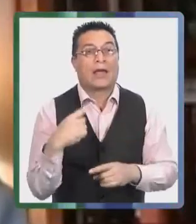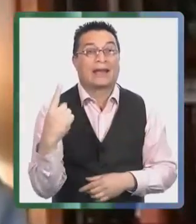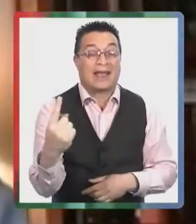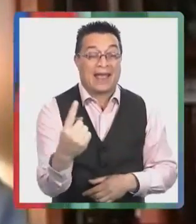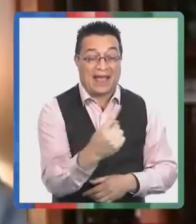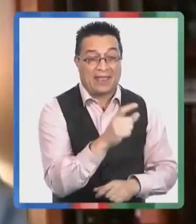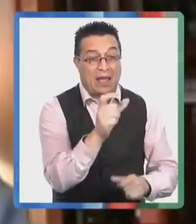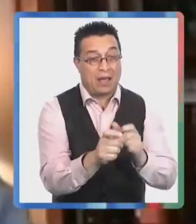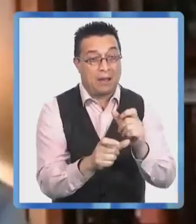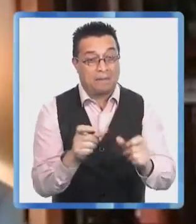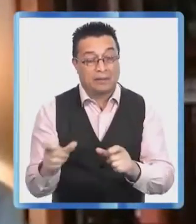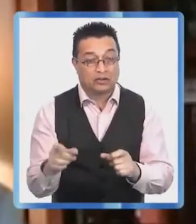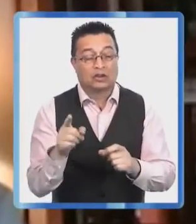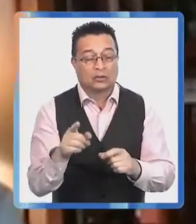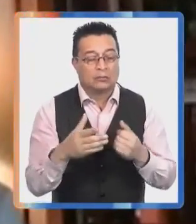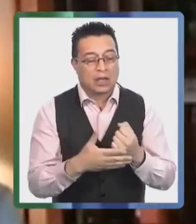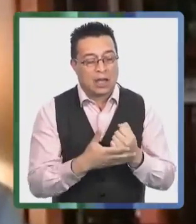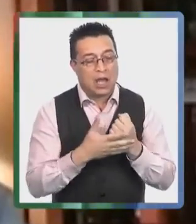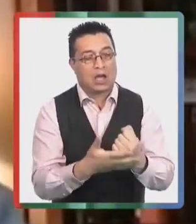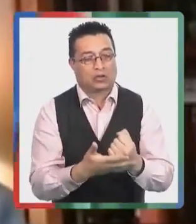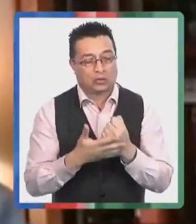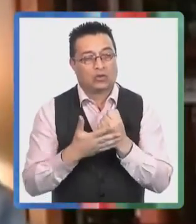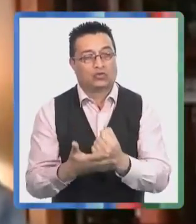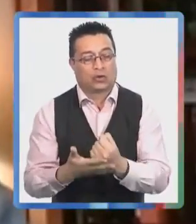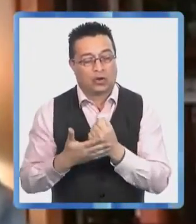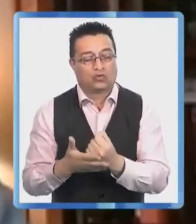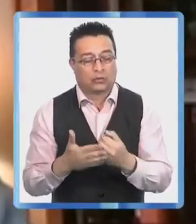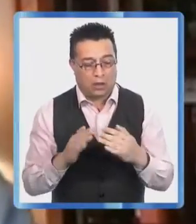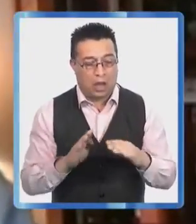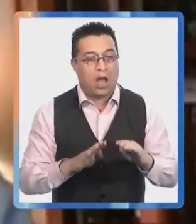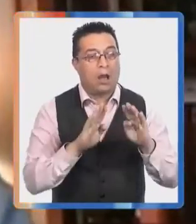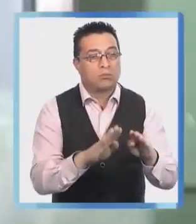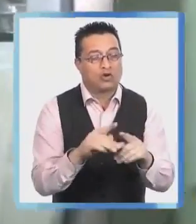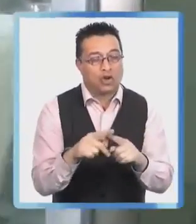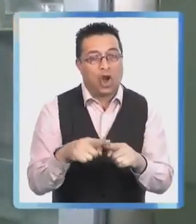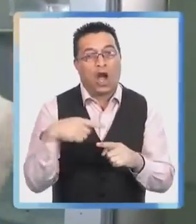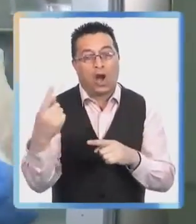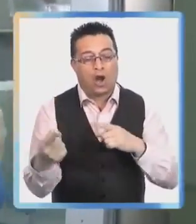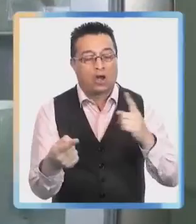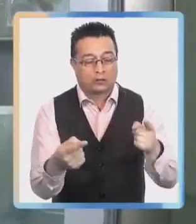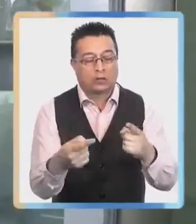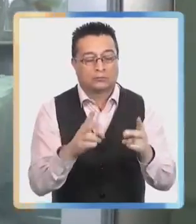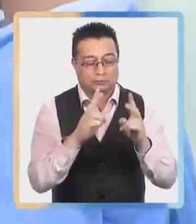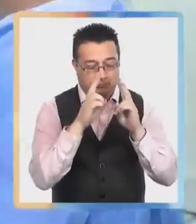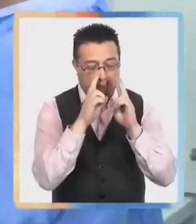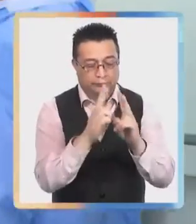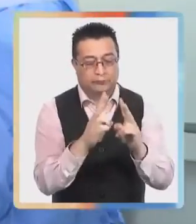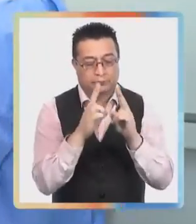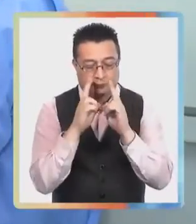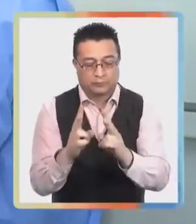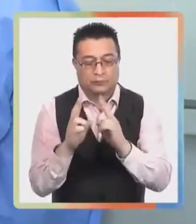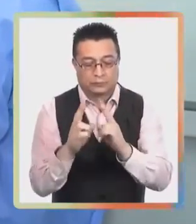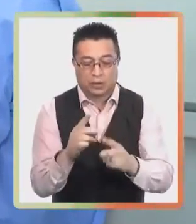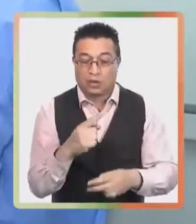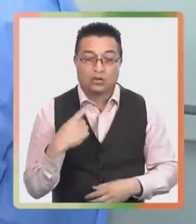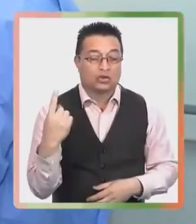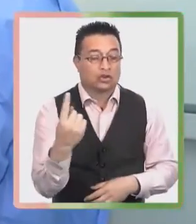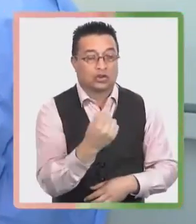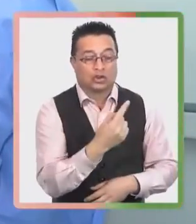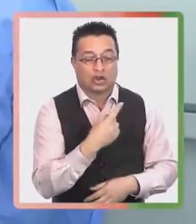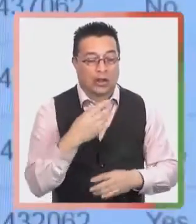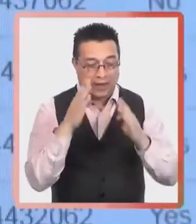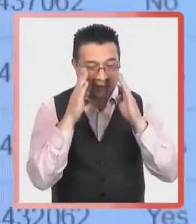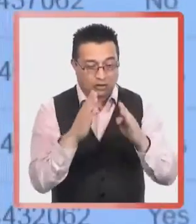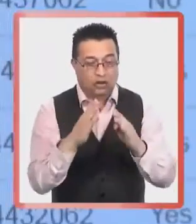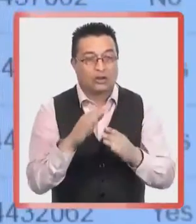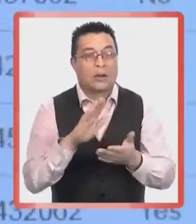cada persona que contribuyó a apoyar a otras merecen ese reconocimiento. Toda la